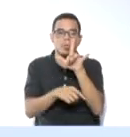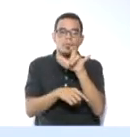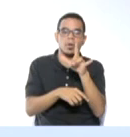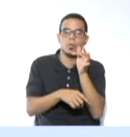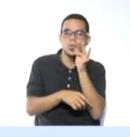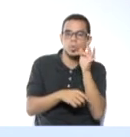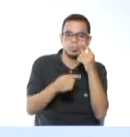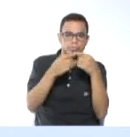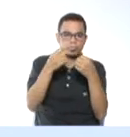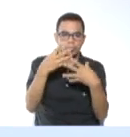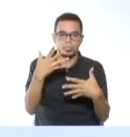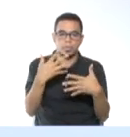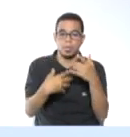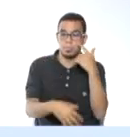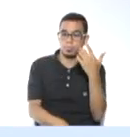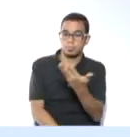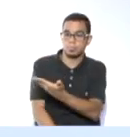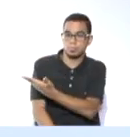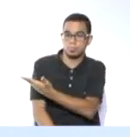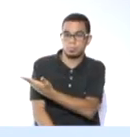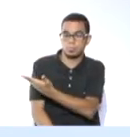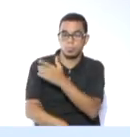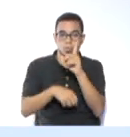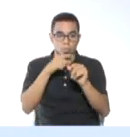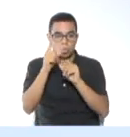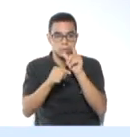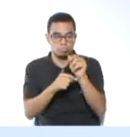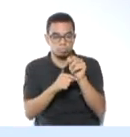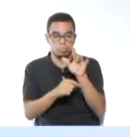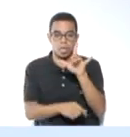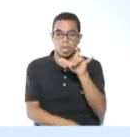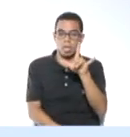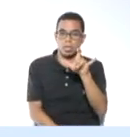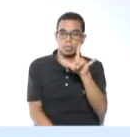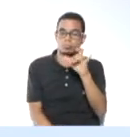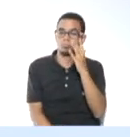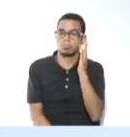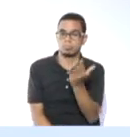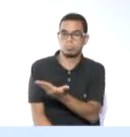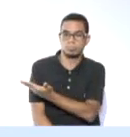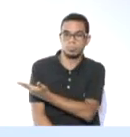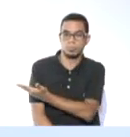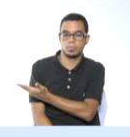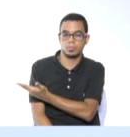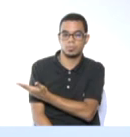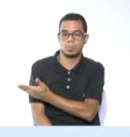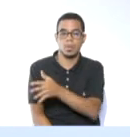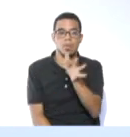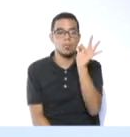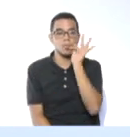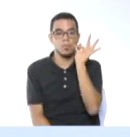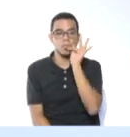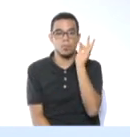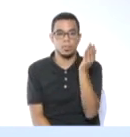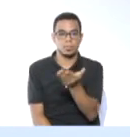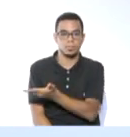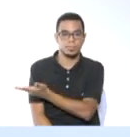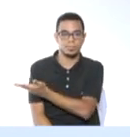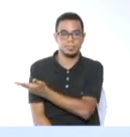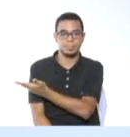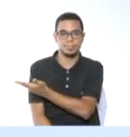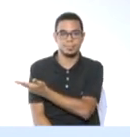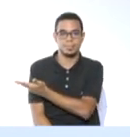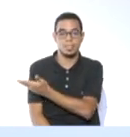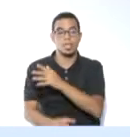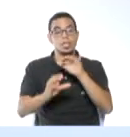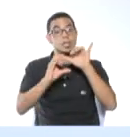cuenta en Twitter como Vive TV Oficial 1, en Instagram como @Vive TV Oficial, Facebook Vive Televisión y por supuesto nuestro